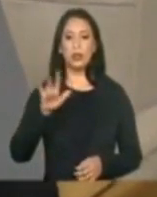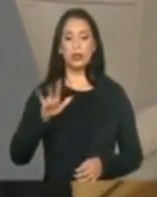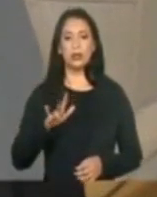empresarios